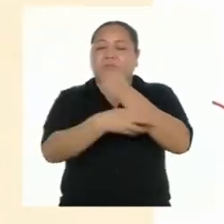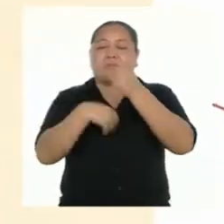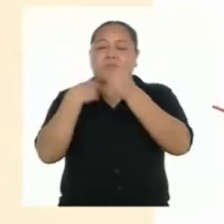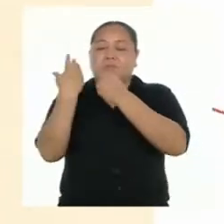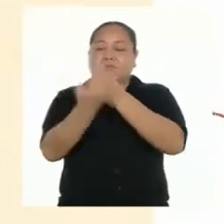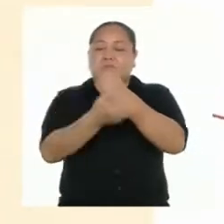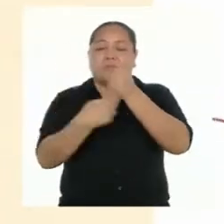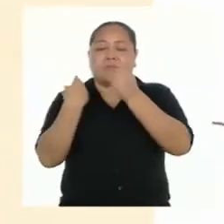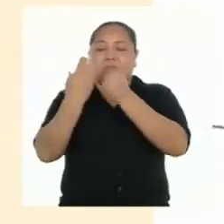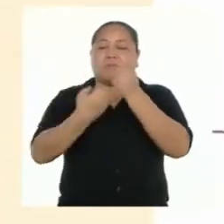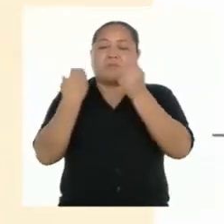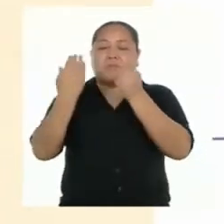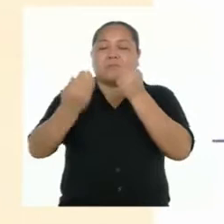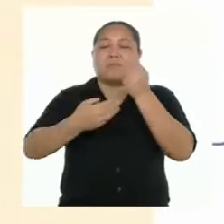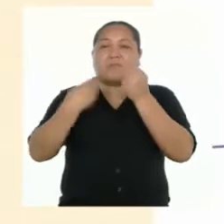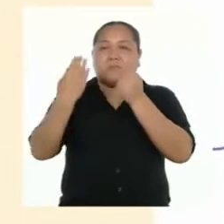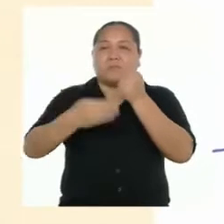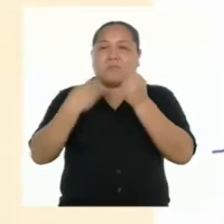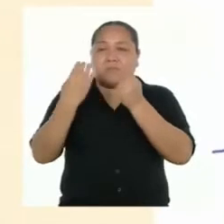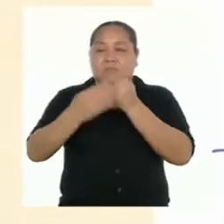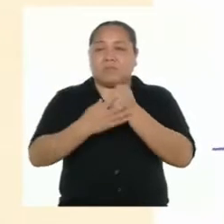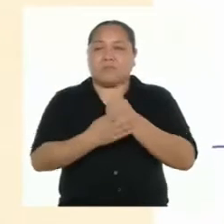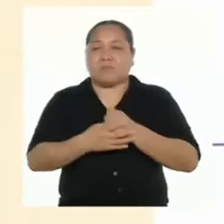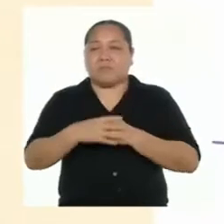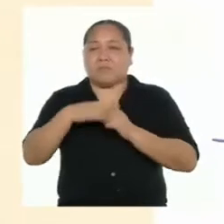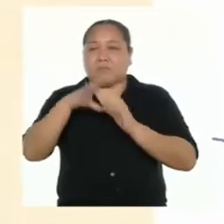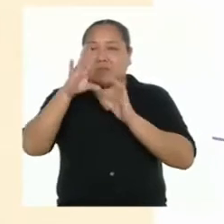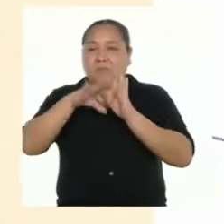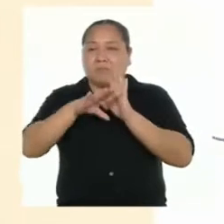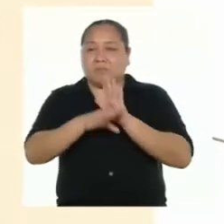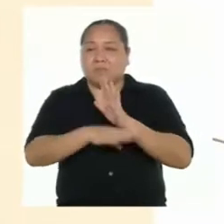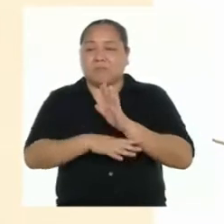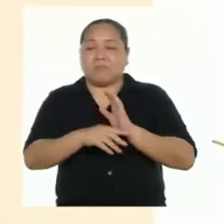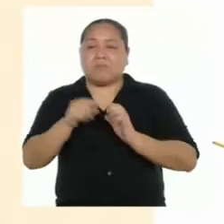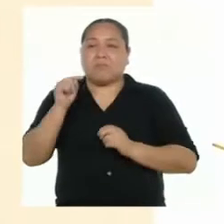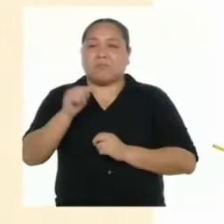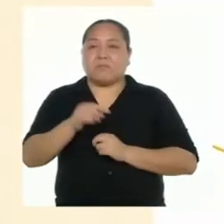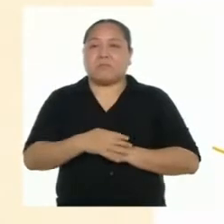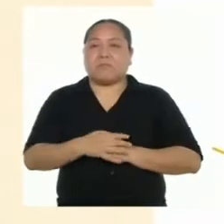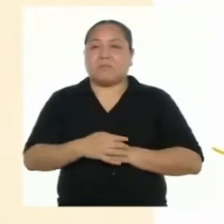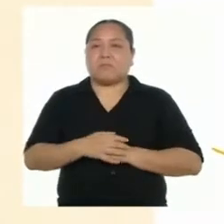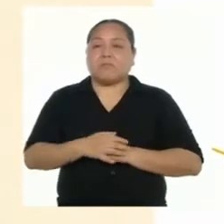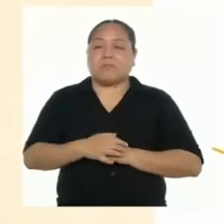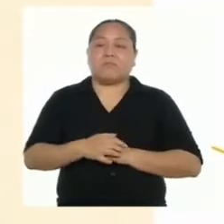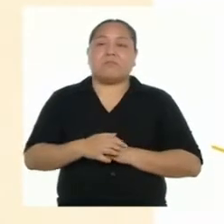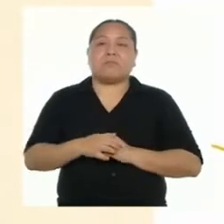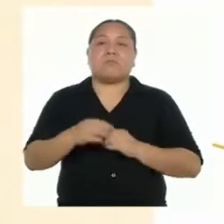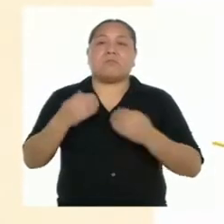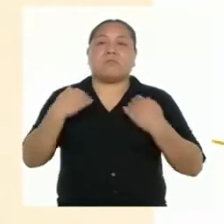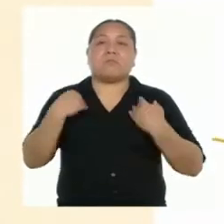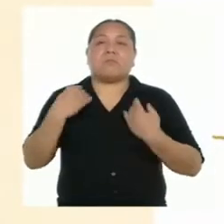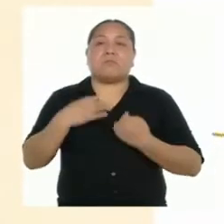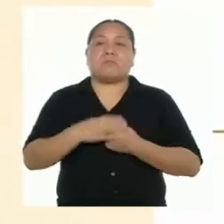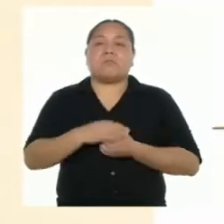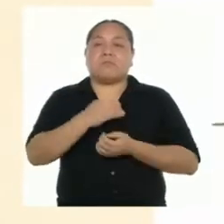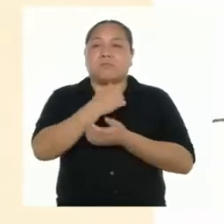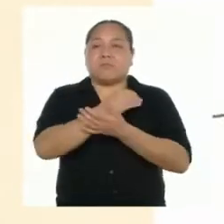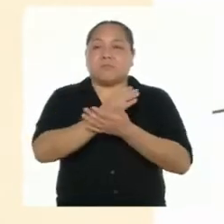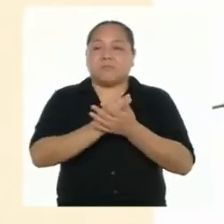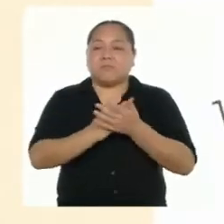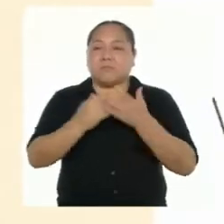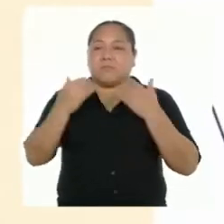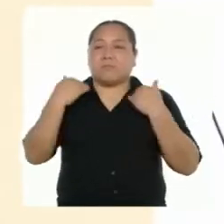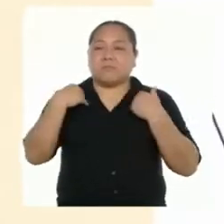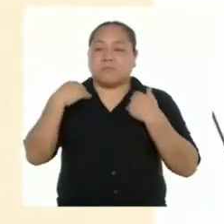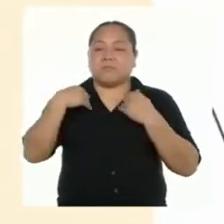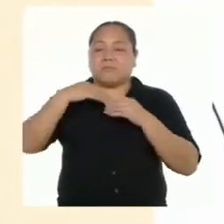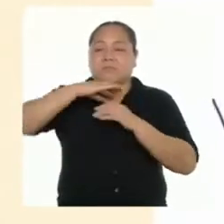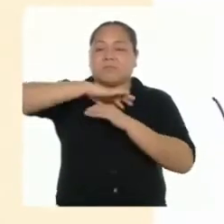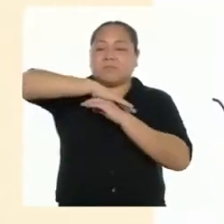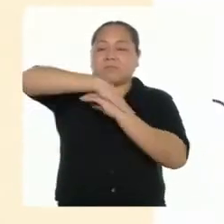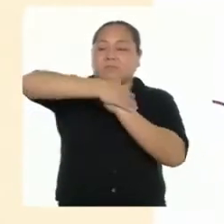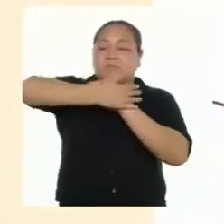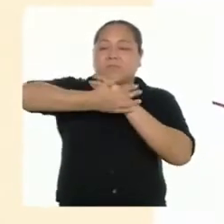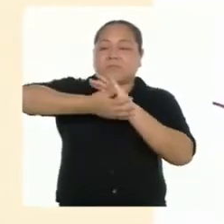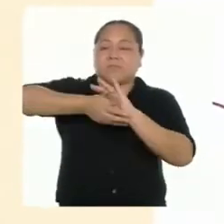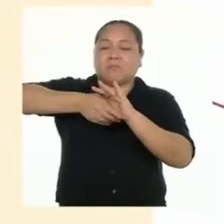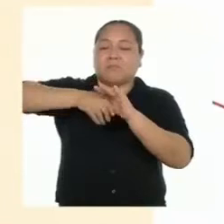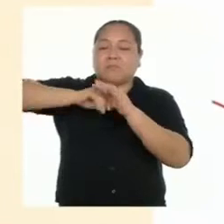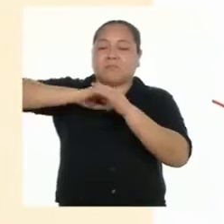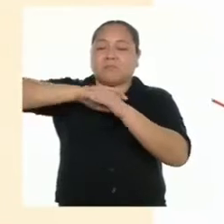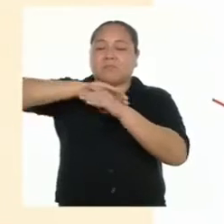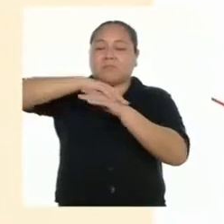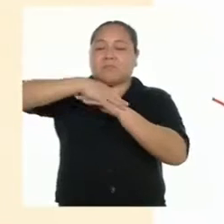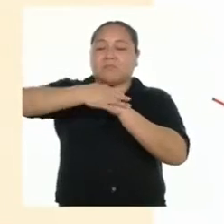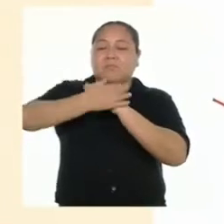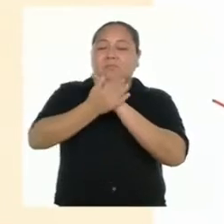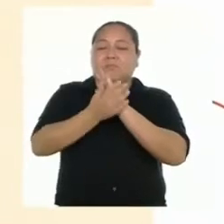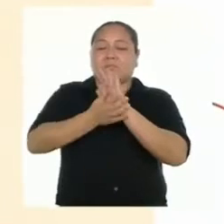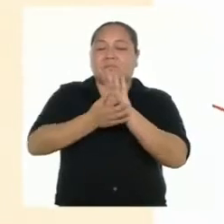Si restamos el volumen del cilindro menor al cilindro mayor, tendríamos la parte que contiene las vendas. Eso